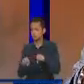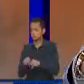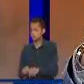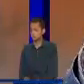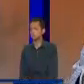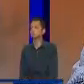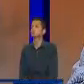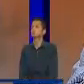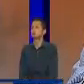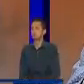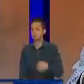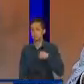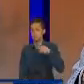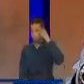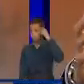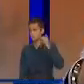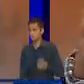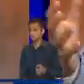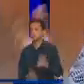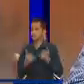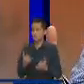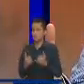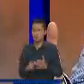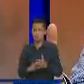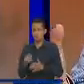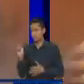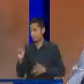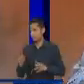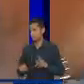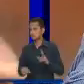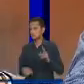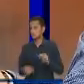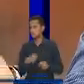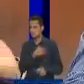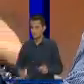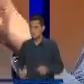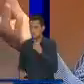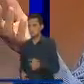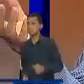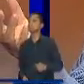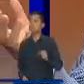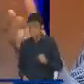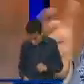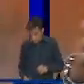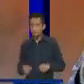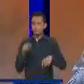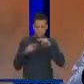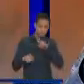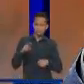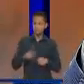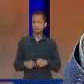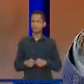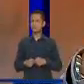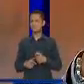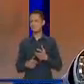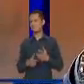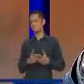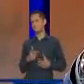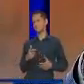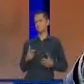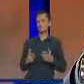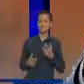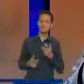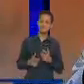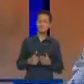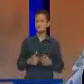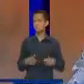que, independientemente de esta aprobación del presidente que dice sí hagamos investigación, hay que tener un